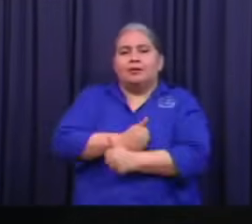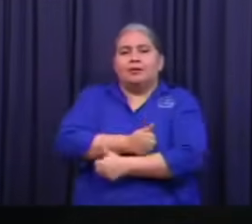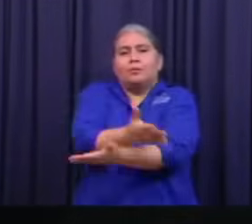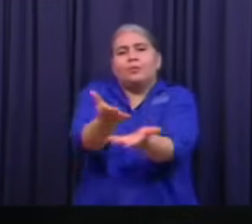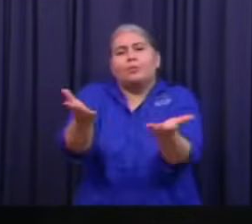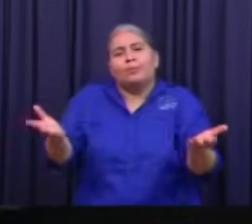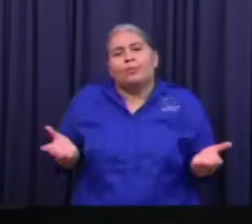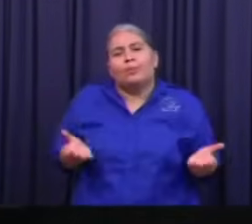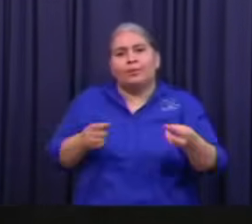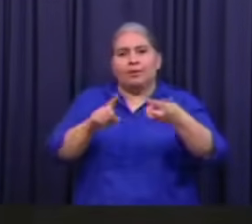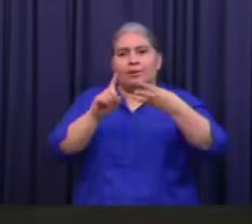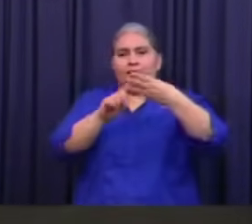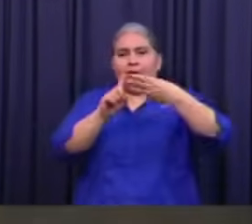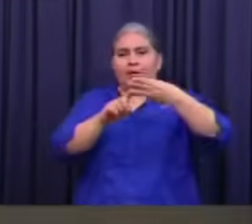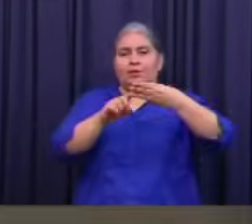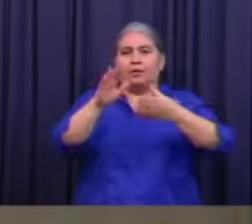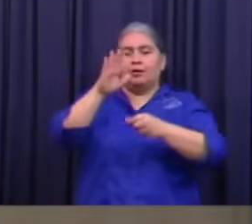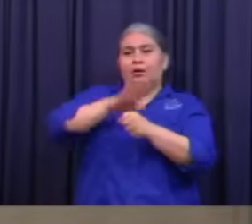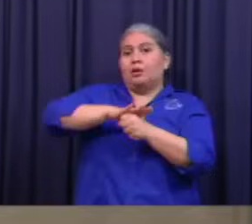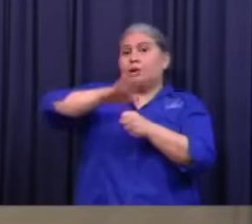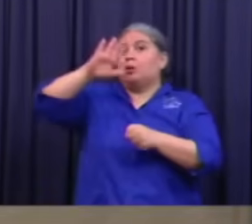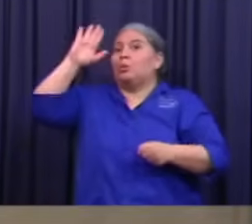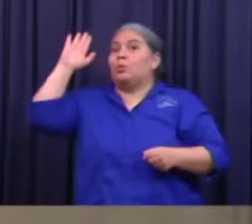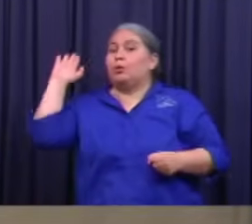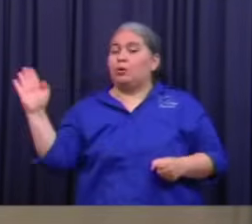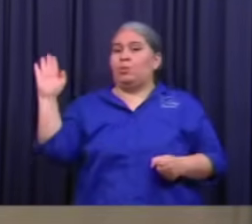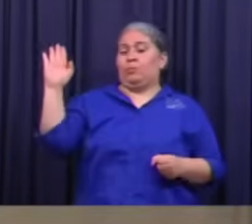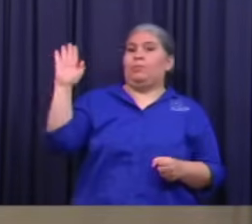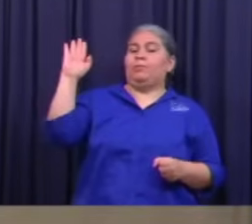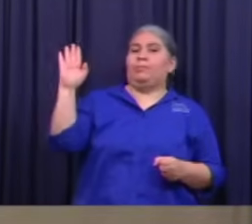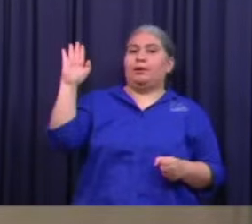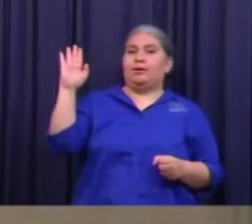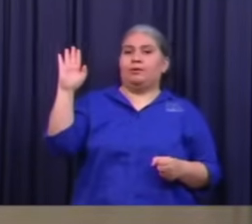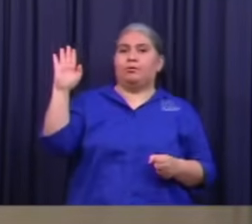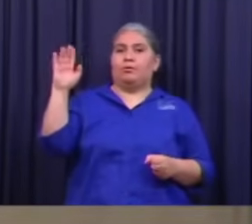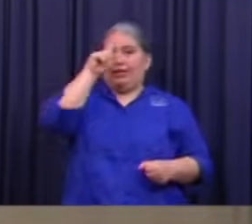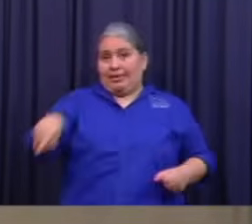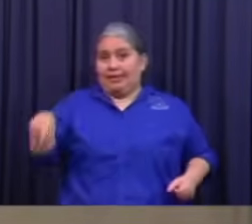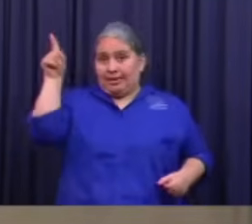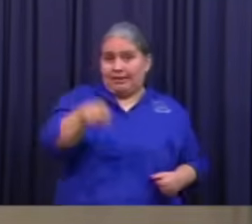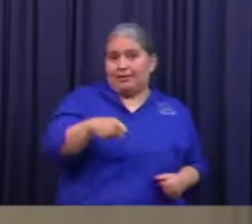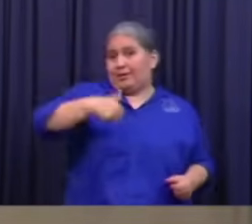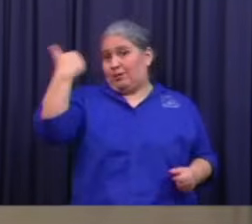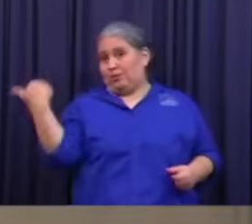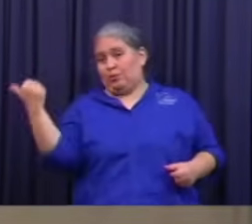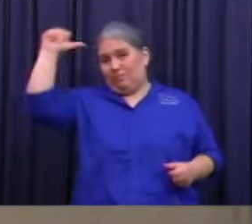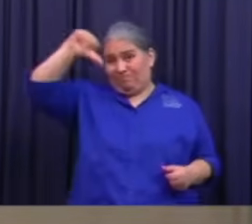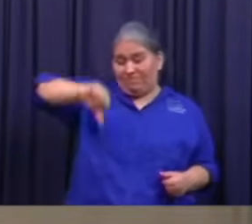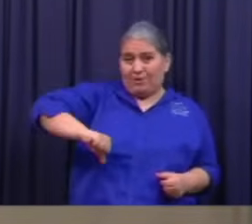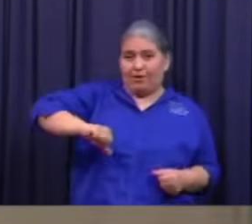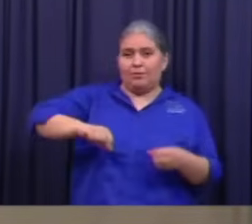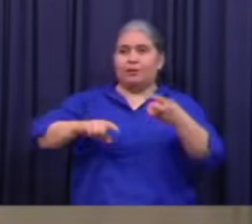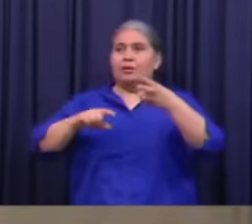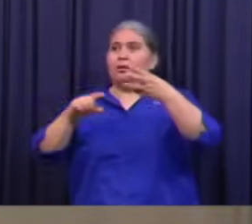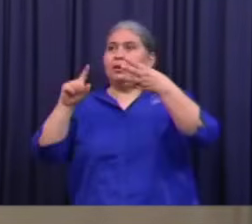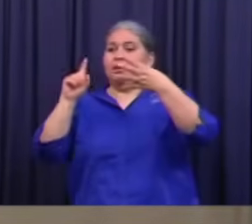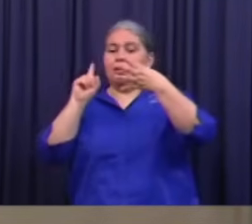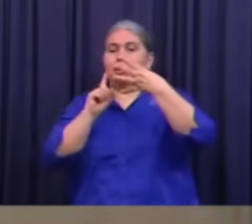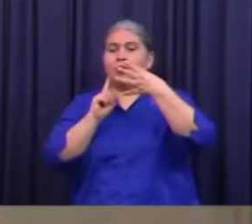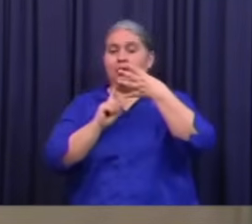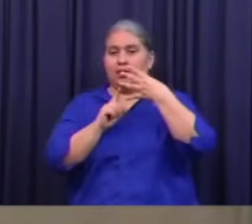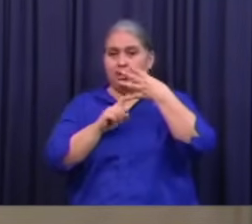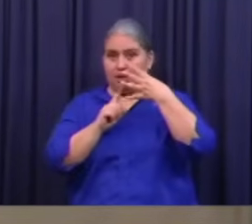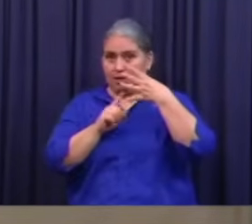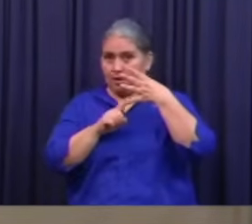pacto y al cumplir este pacto anula pactos anteriores malos recupera lo